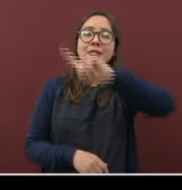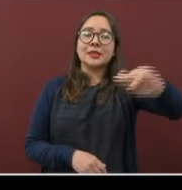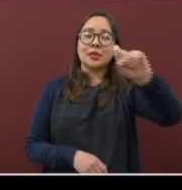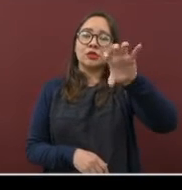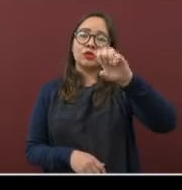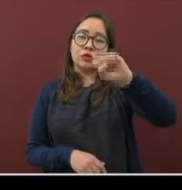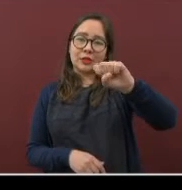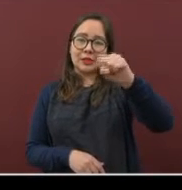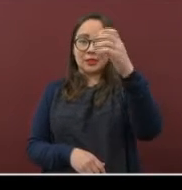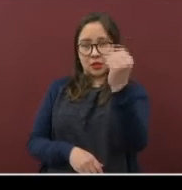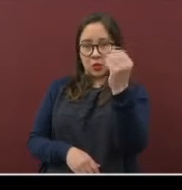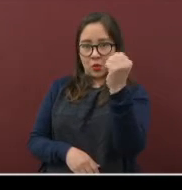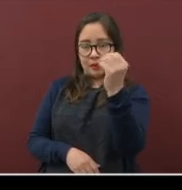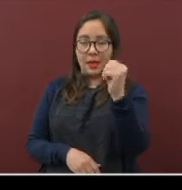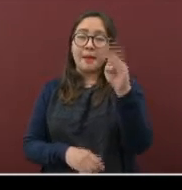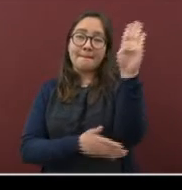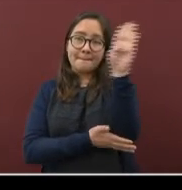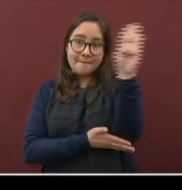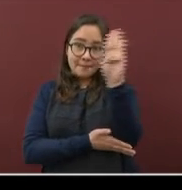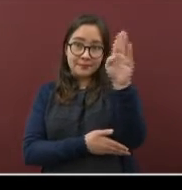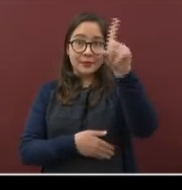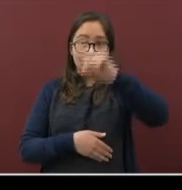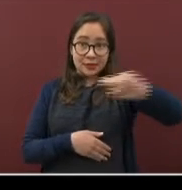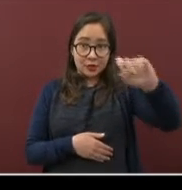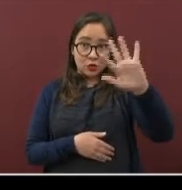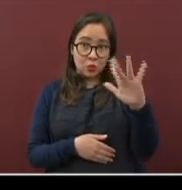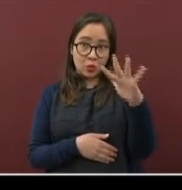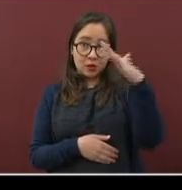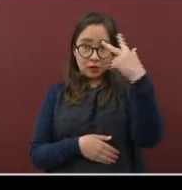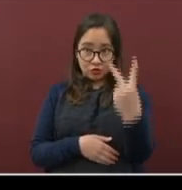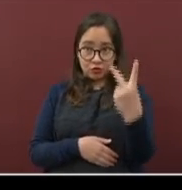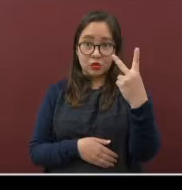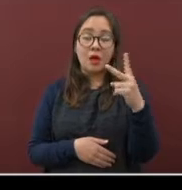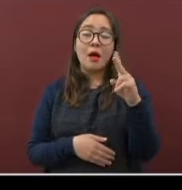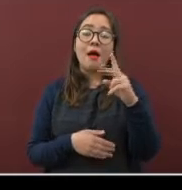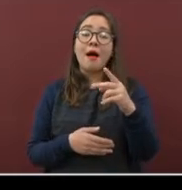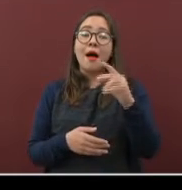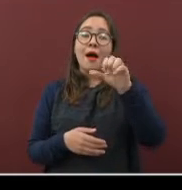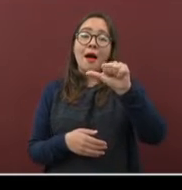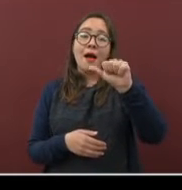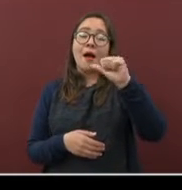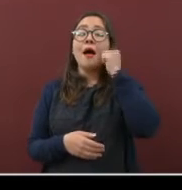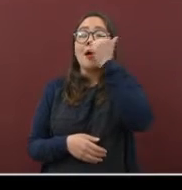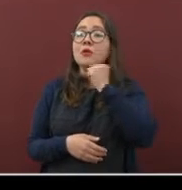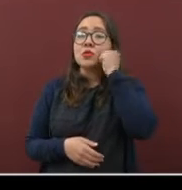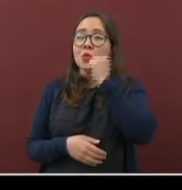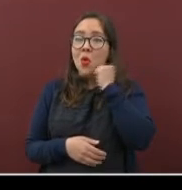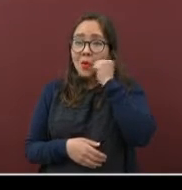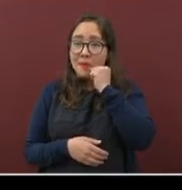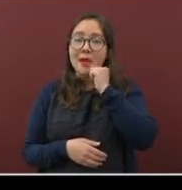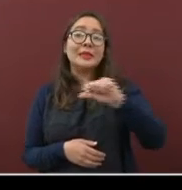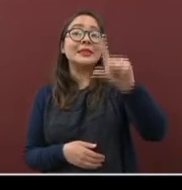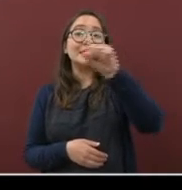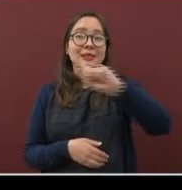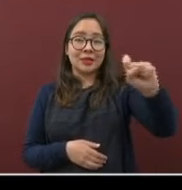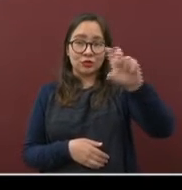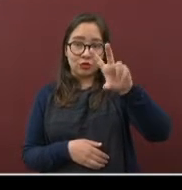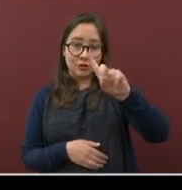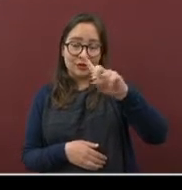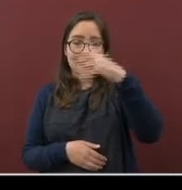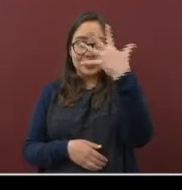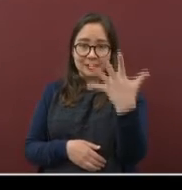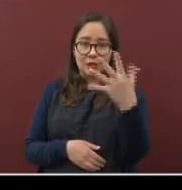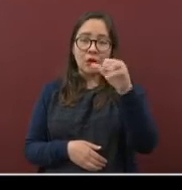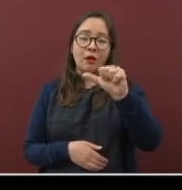169 banderilla con 152 ahora actopan 135 bat